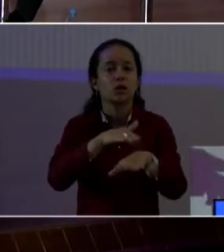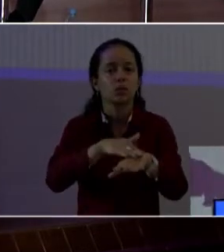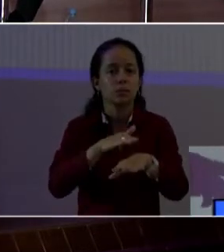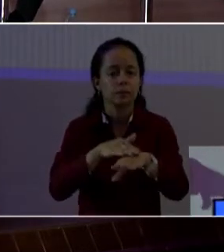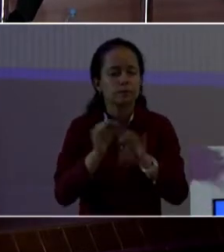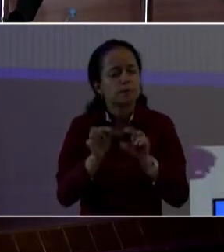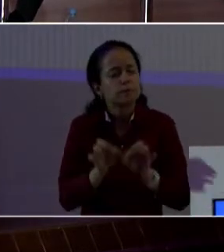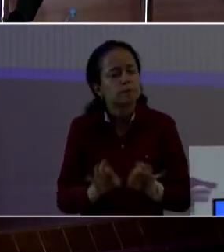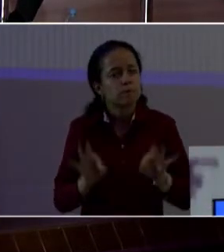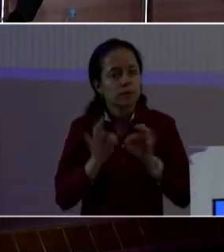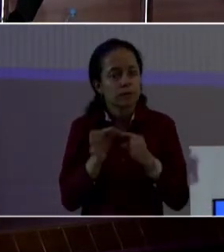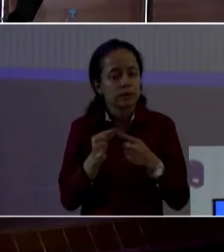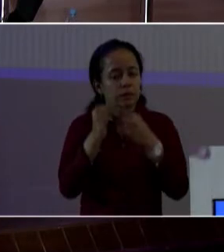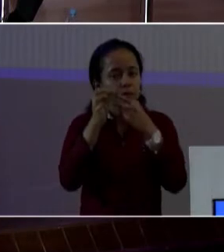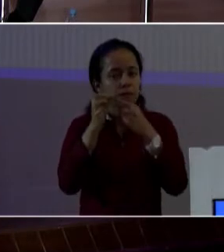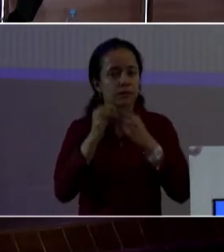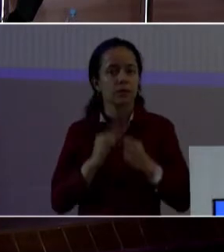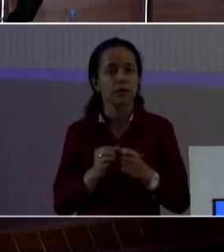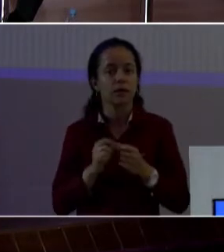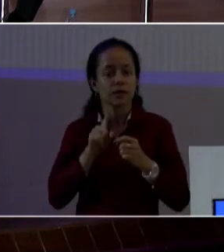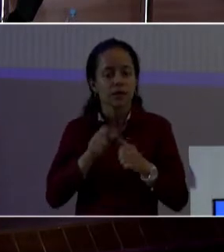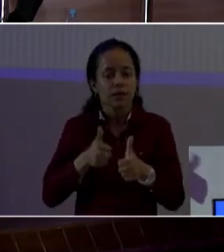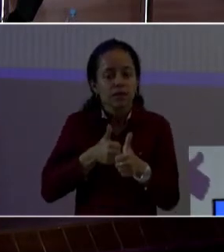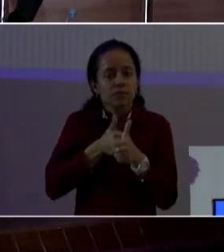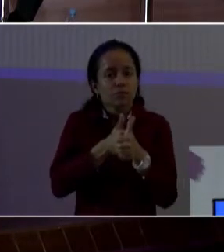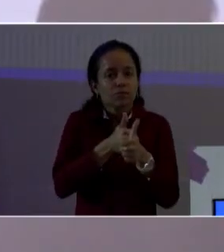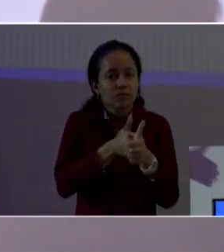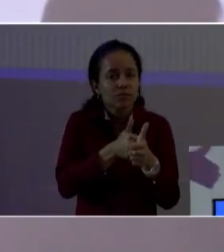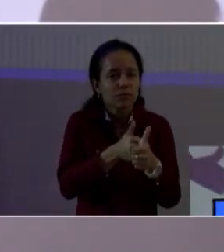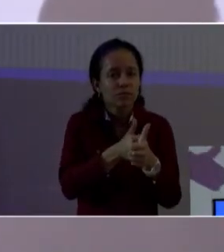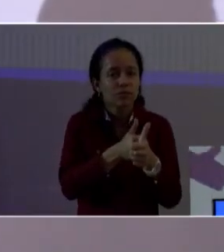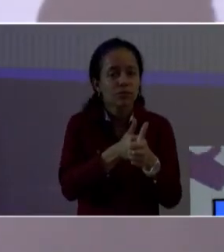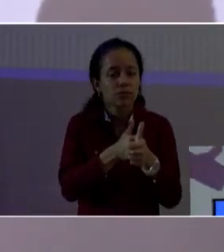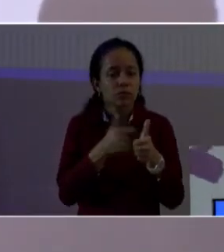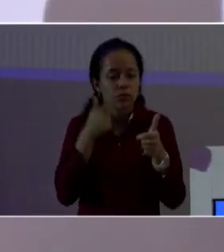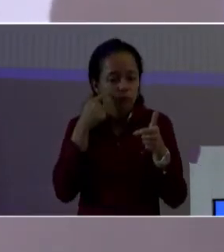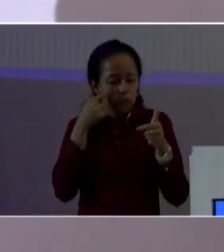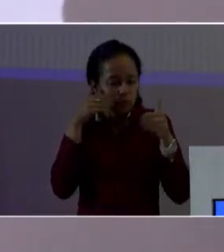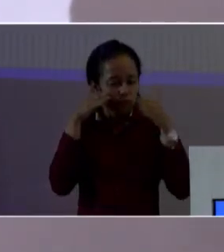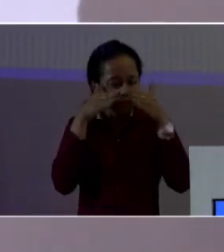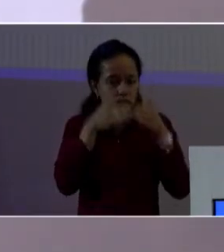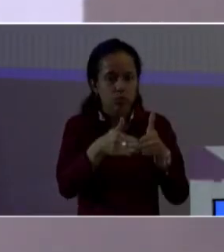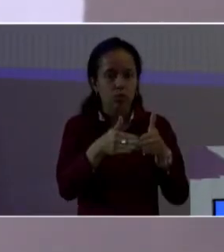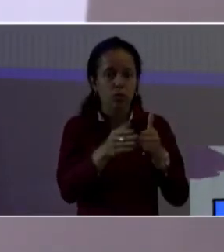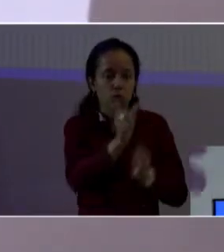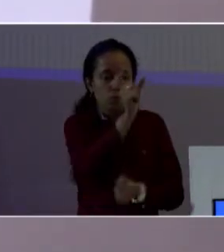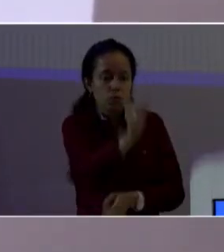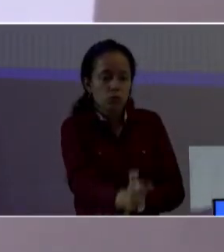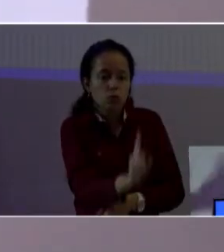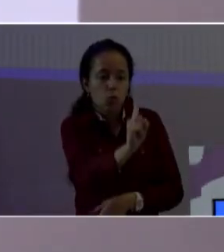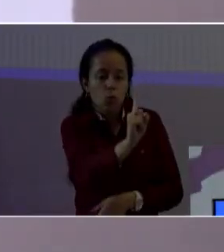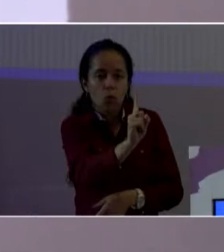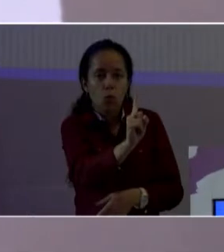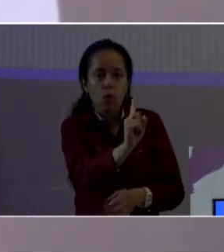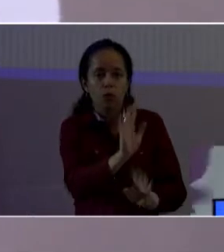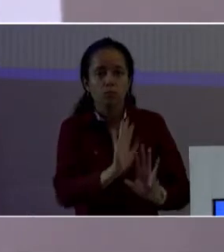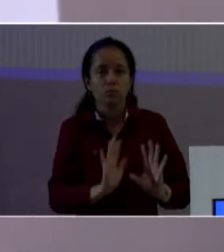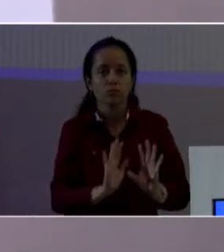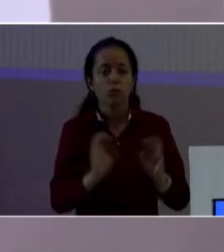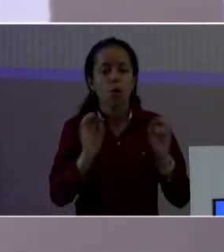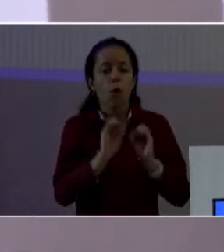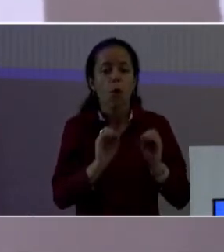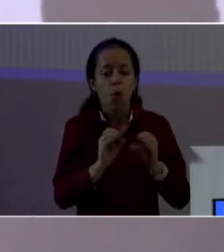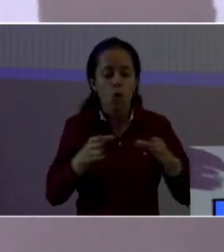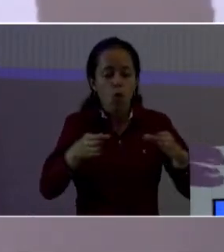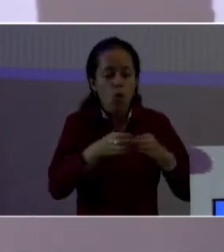especial en que el acompañamiento y el proceso no se centre únicamente en el individuo, en el sujeto o en los